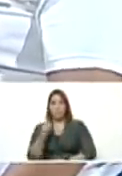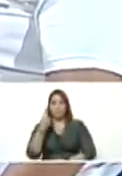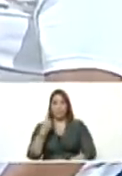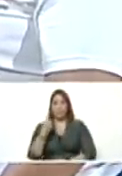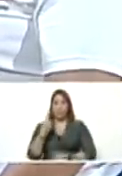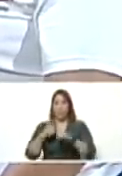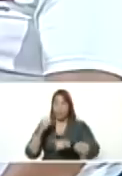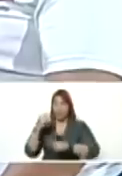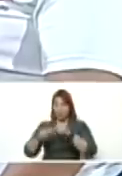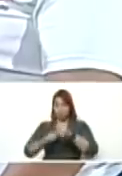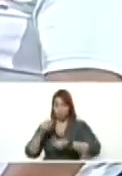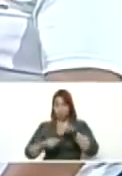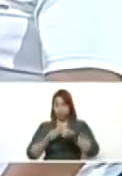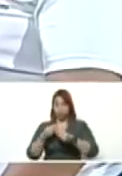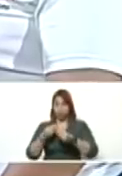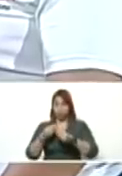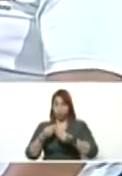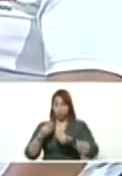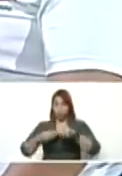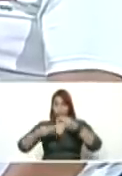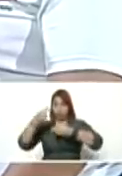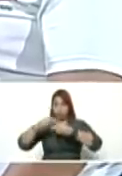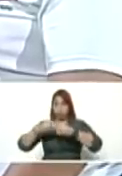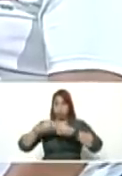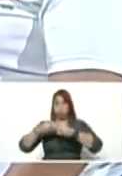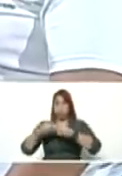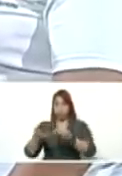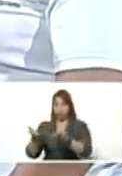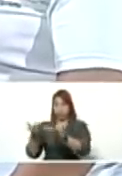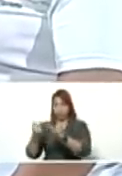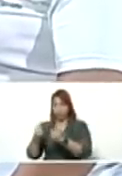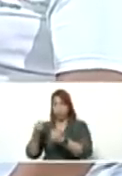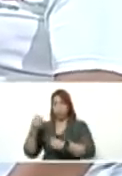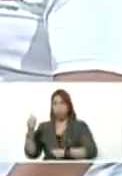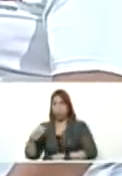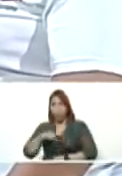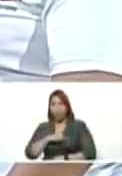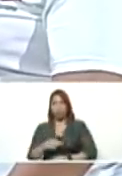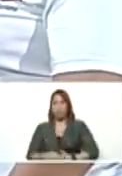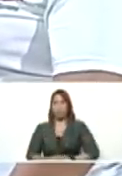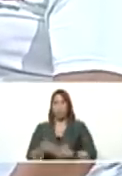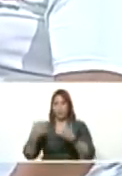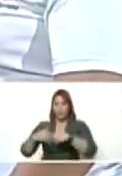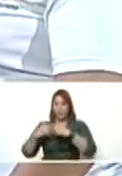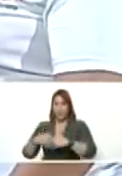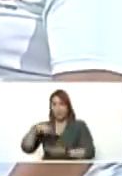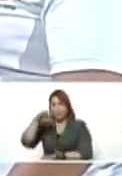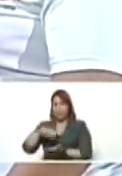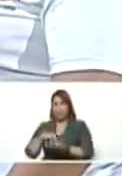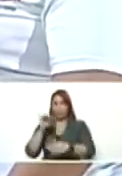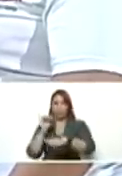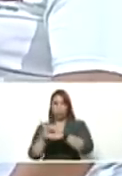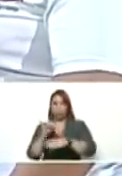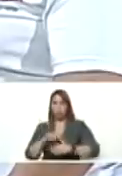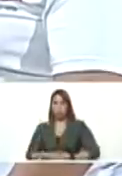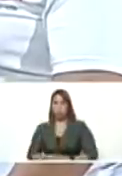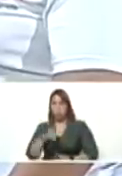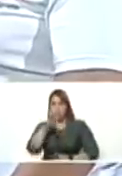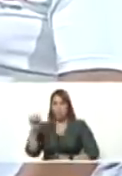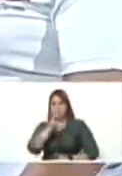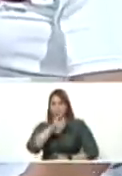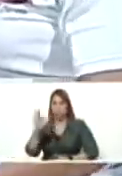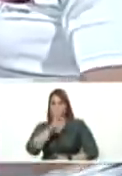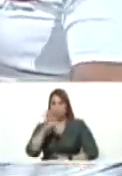la elaboración del cemento extraído de nuestra cantera Patao en el estado Sucre, 100%